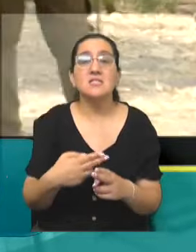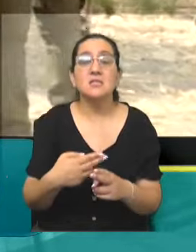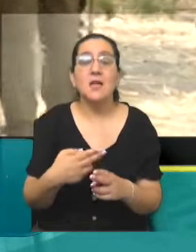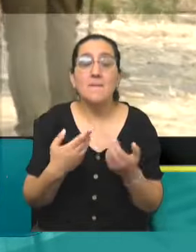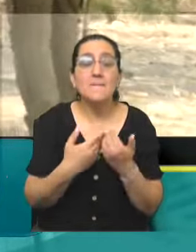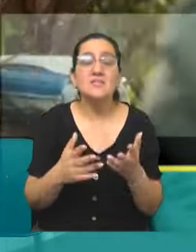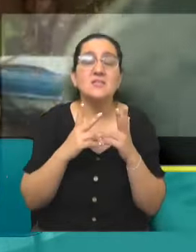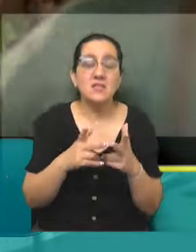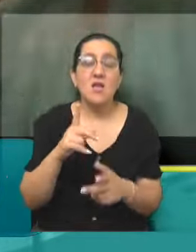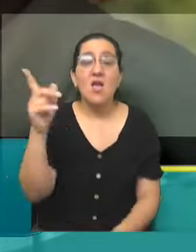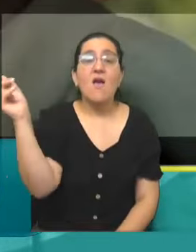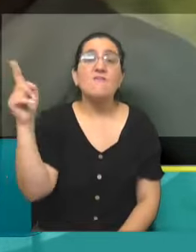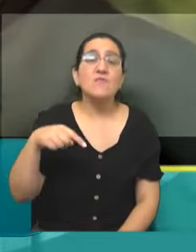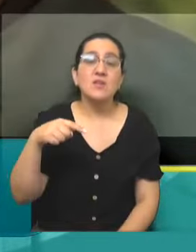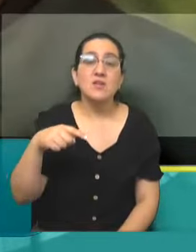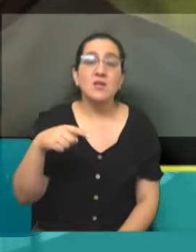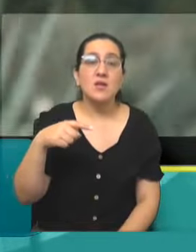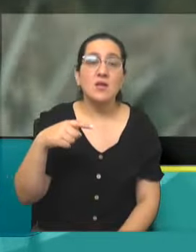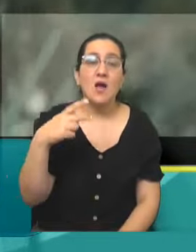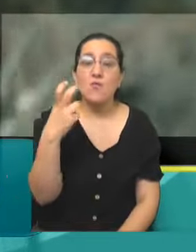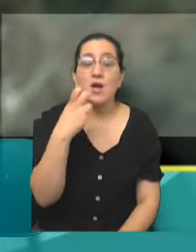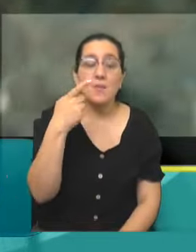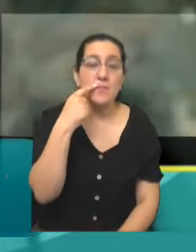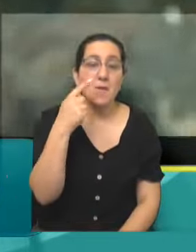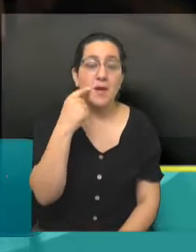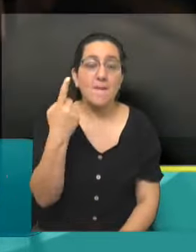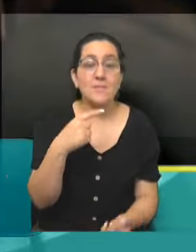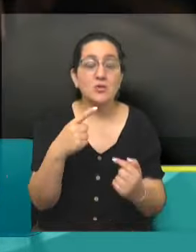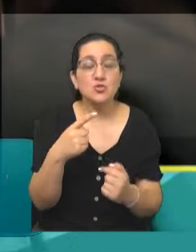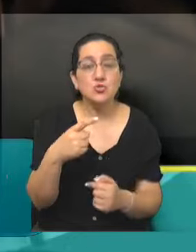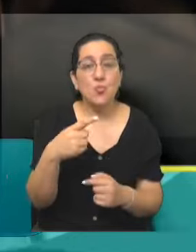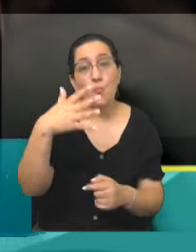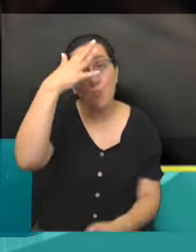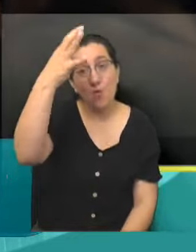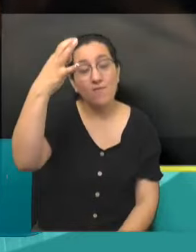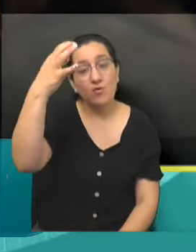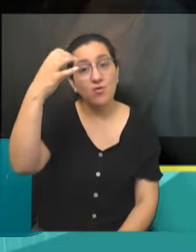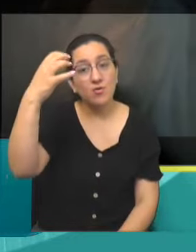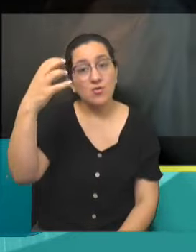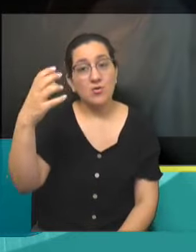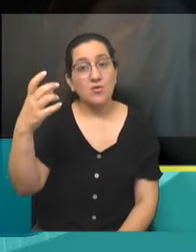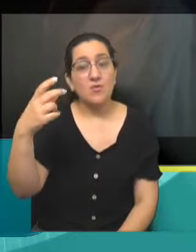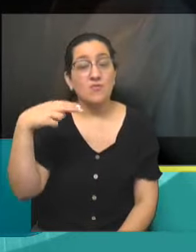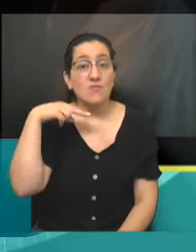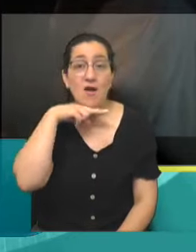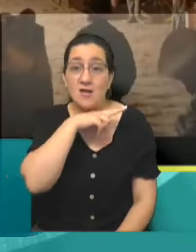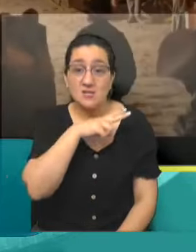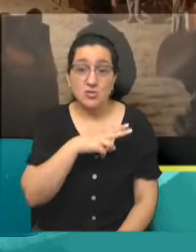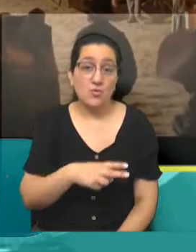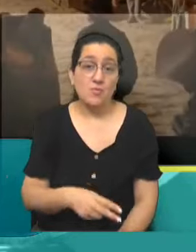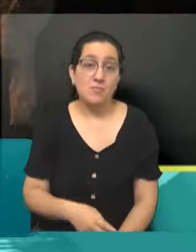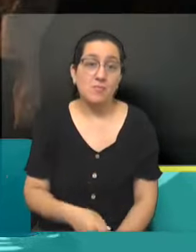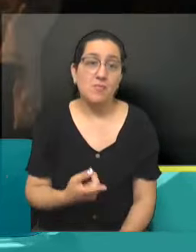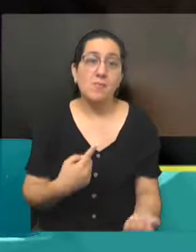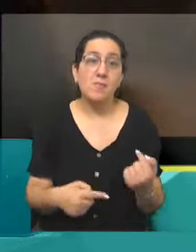a mi padre, un tal Pedro Páramo. Y Comala es este pueblo ficticio que inventa Rulfo, como Macondo García Márquez. Pero el